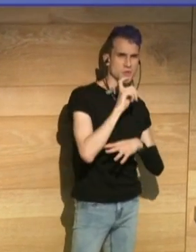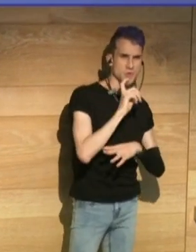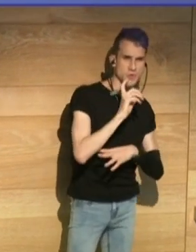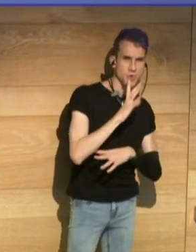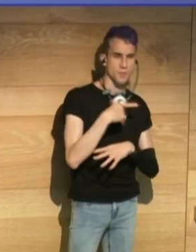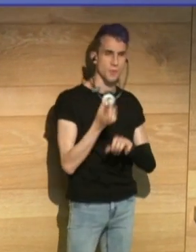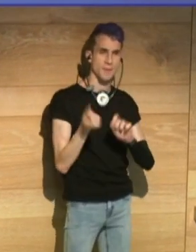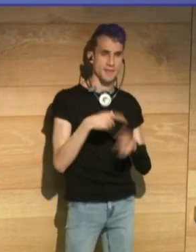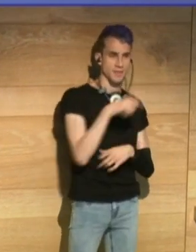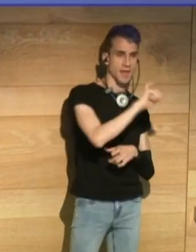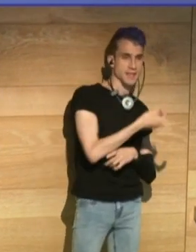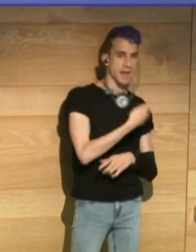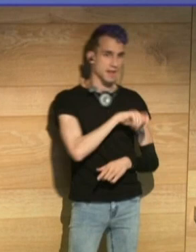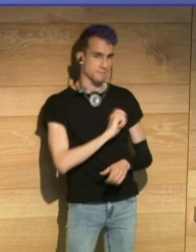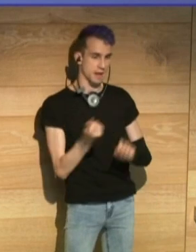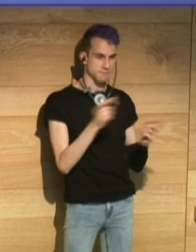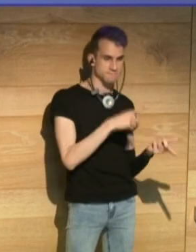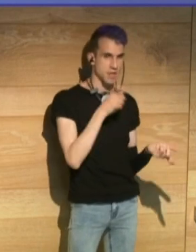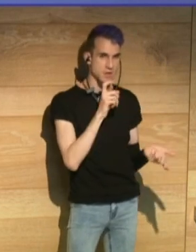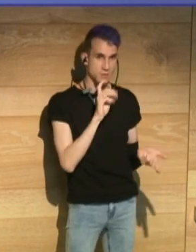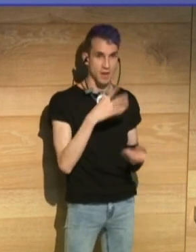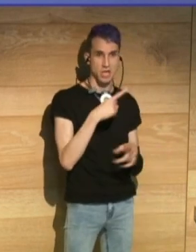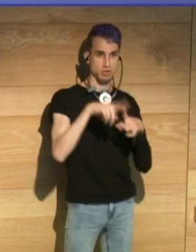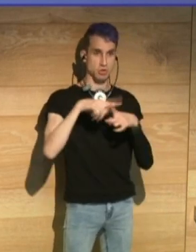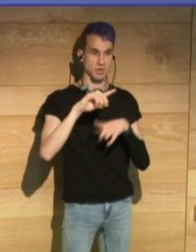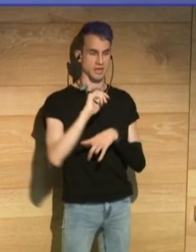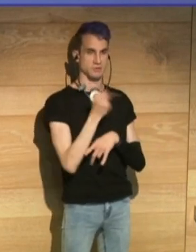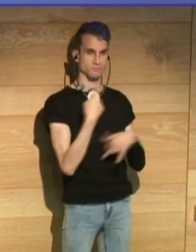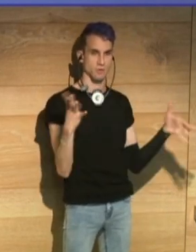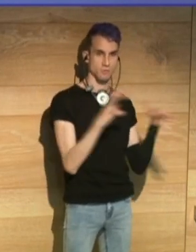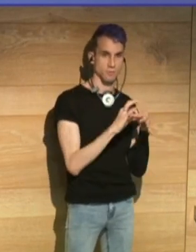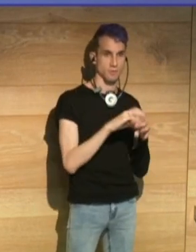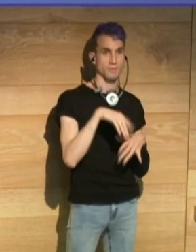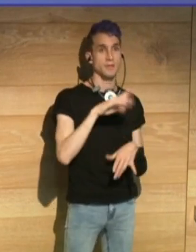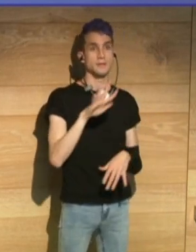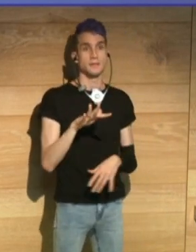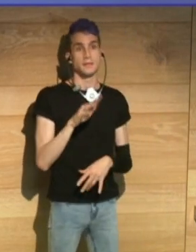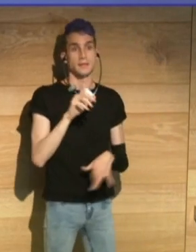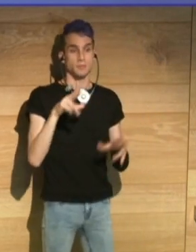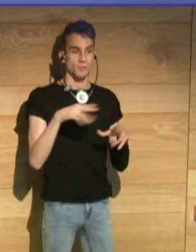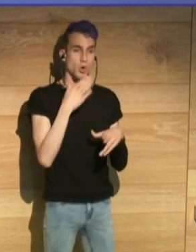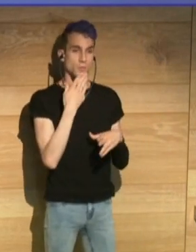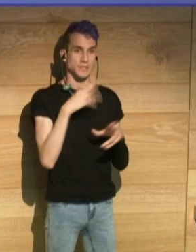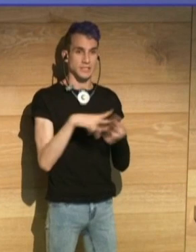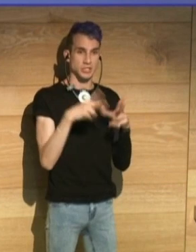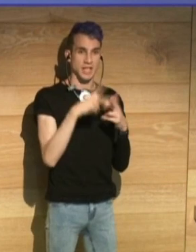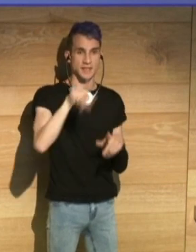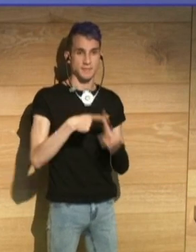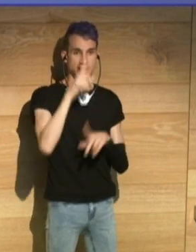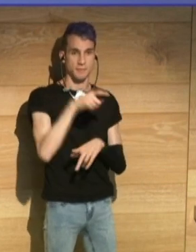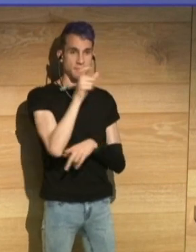entre Italia, España, y en fin, aquello que nos conecta más allá de como sociedad, incluso como seres humanos. Yo le agradezco a Antonio Scurati que nos